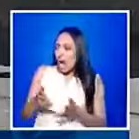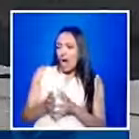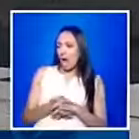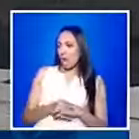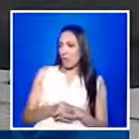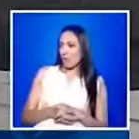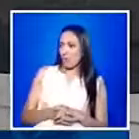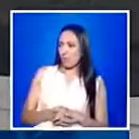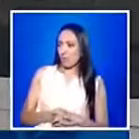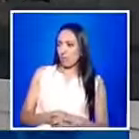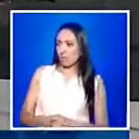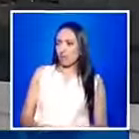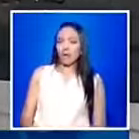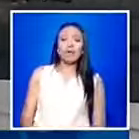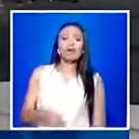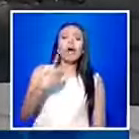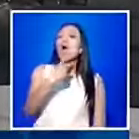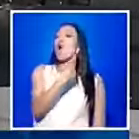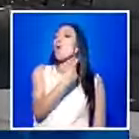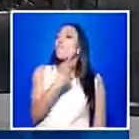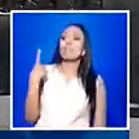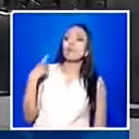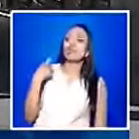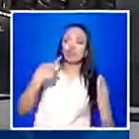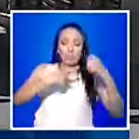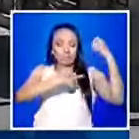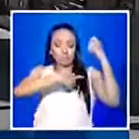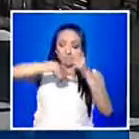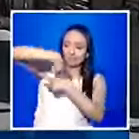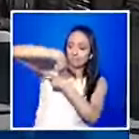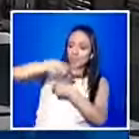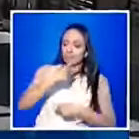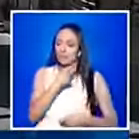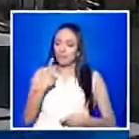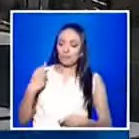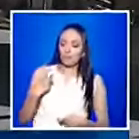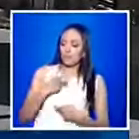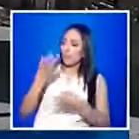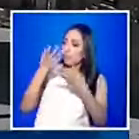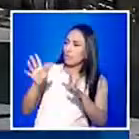Acabas hasta la colonia, me decís. Ya se acabó hasta la colonia, el perfume también se le ha acabado a la vecina también ya.